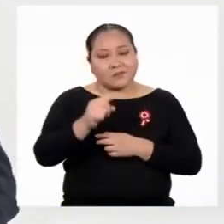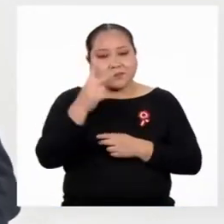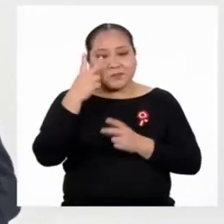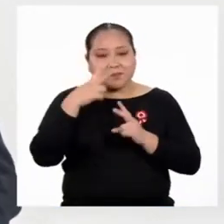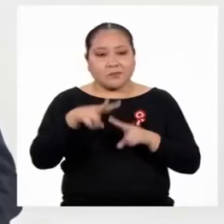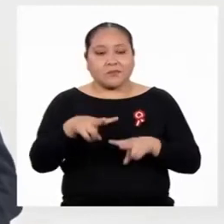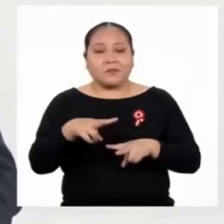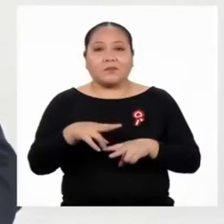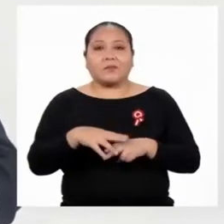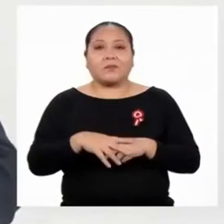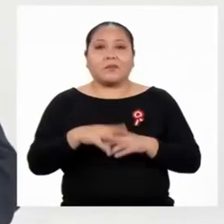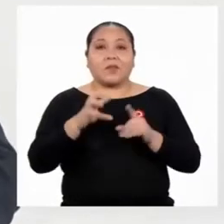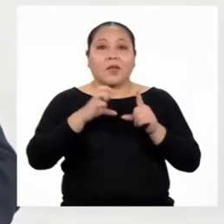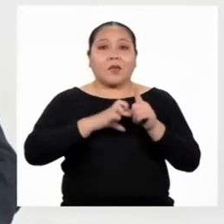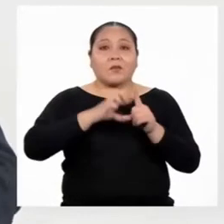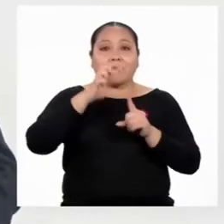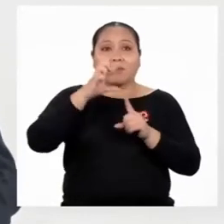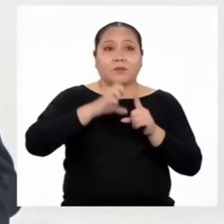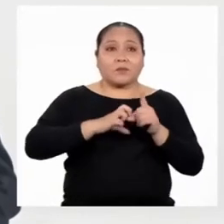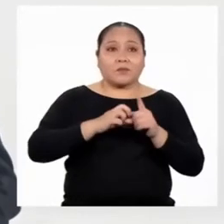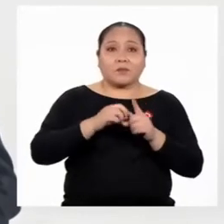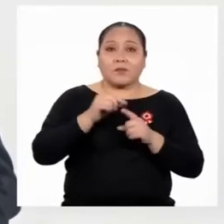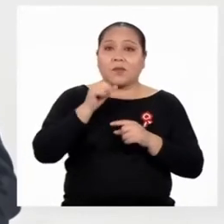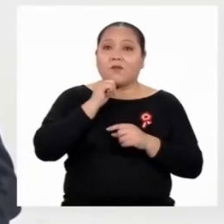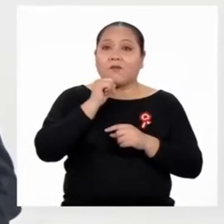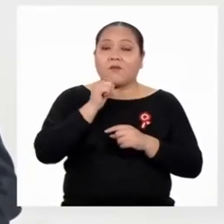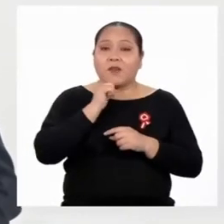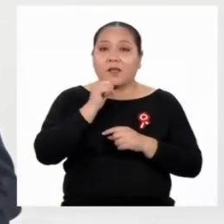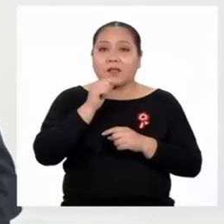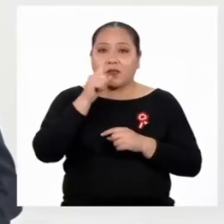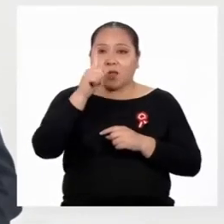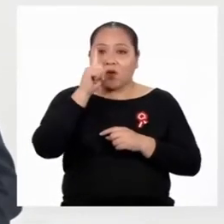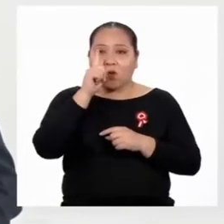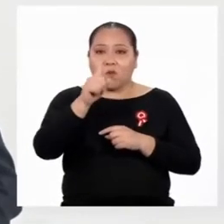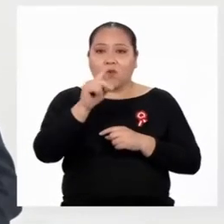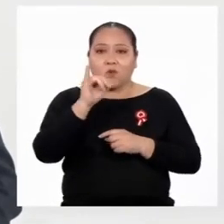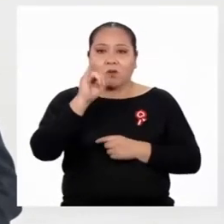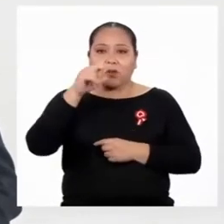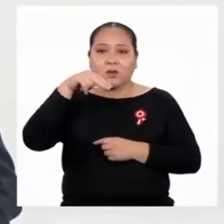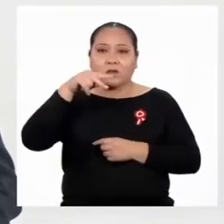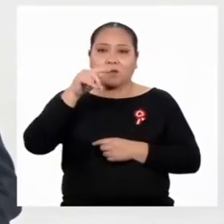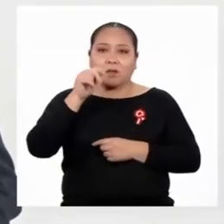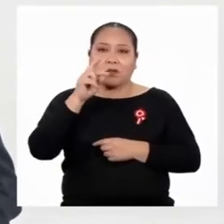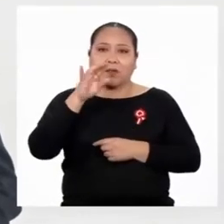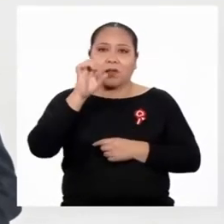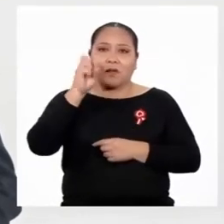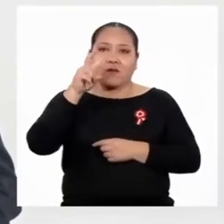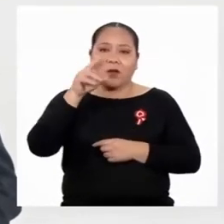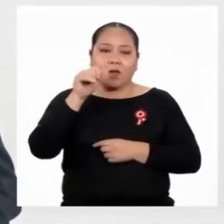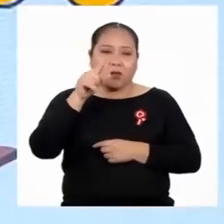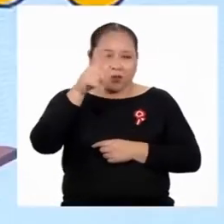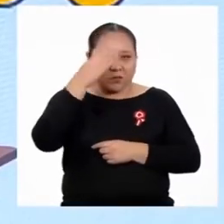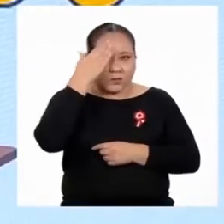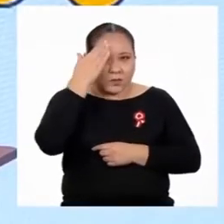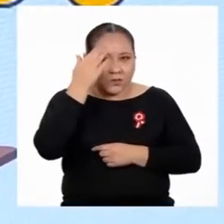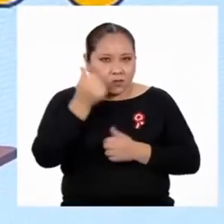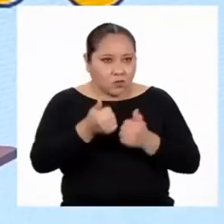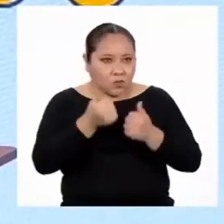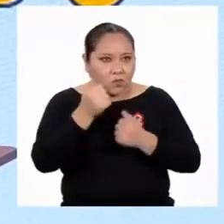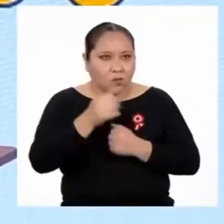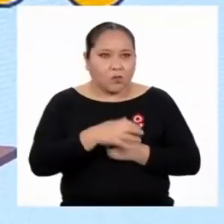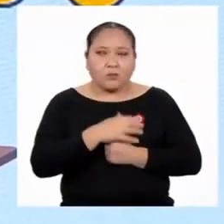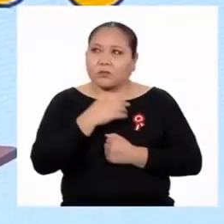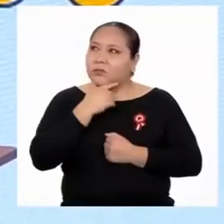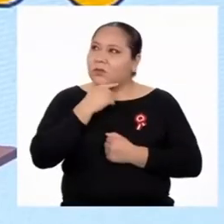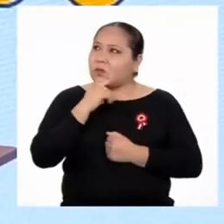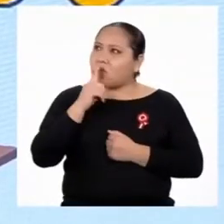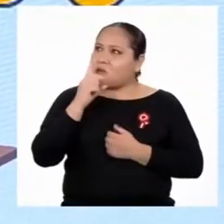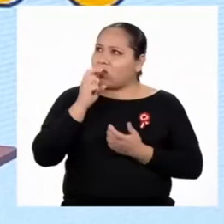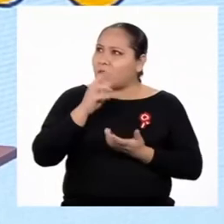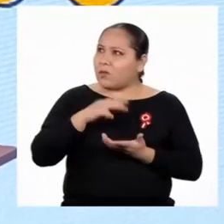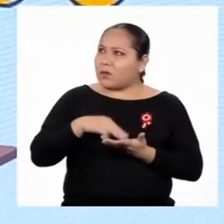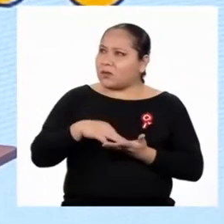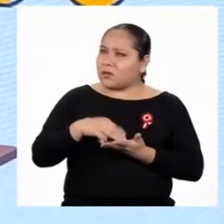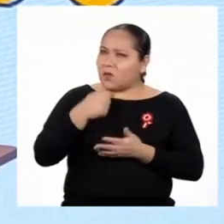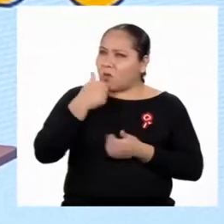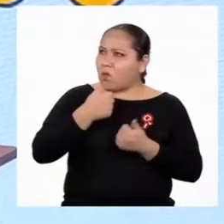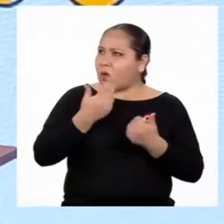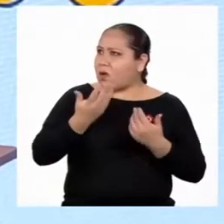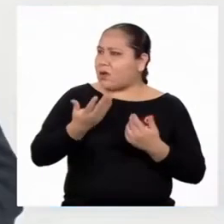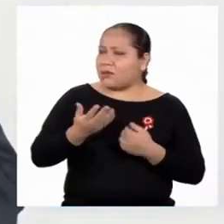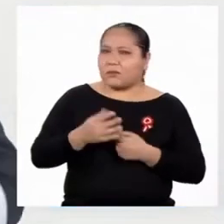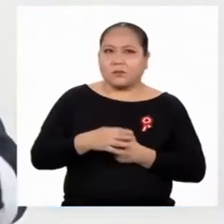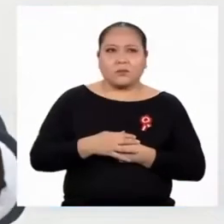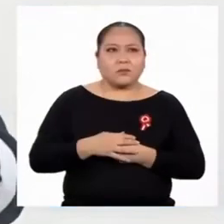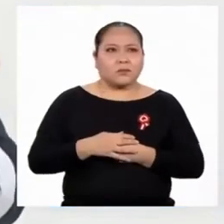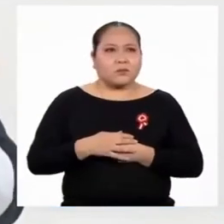presión arterial, aún nos queda un intervalo más. ¿Sabes cuál podría ser? Uy, ¿uno más? ¿Cuál es